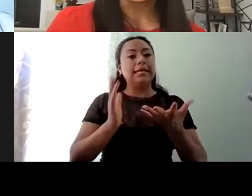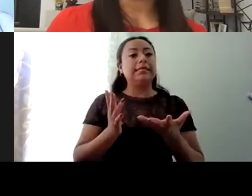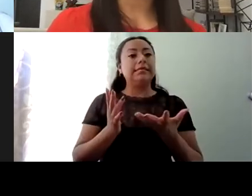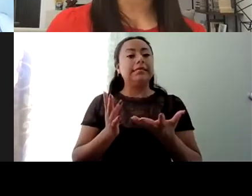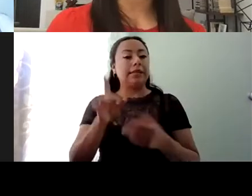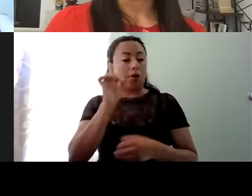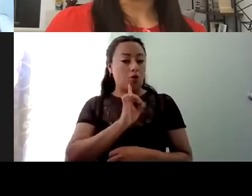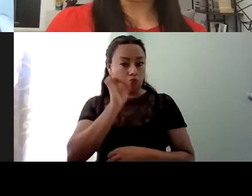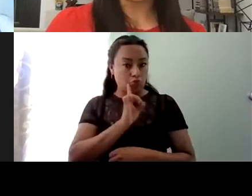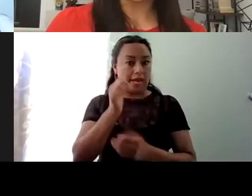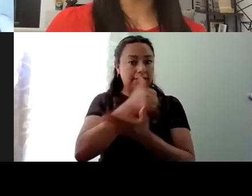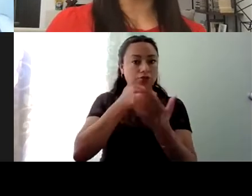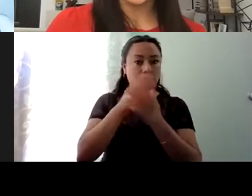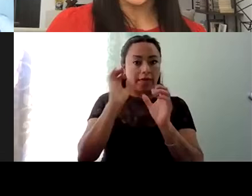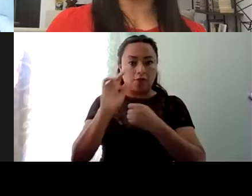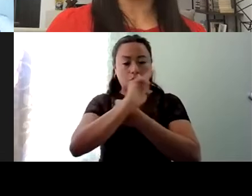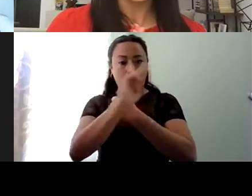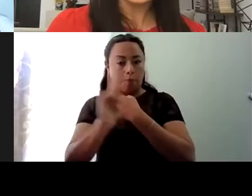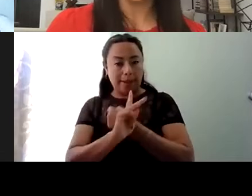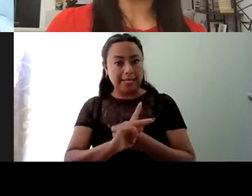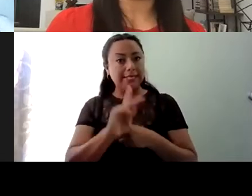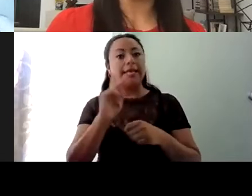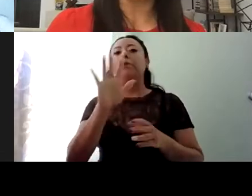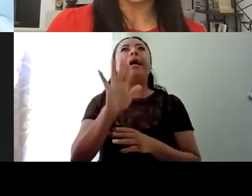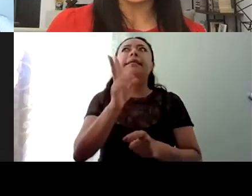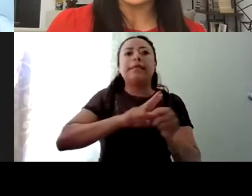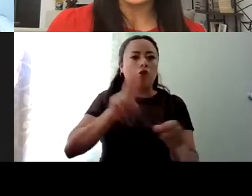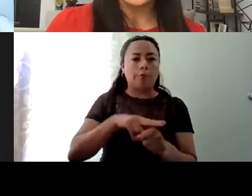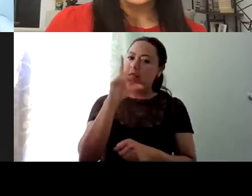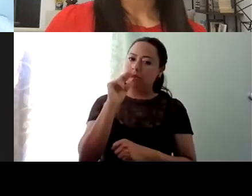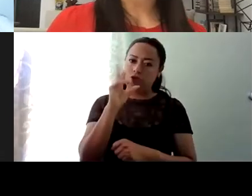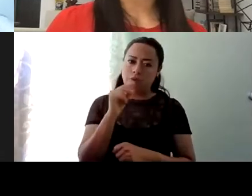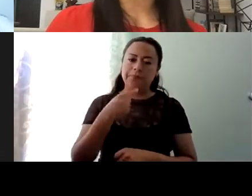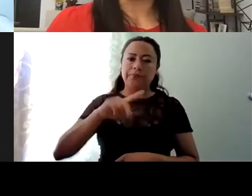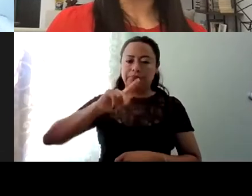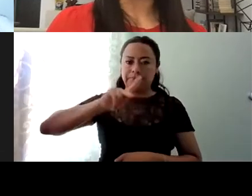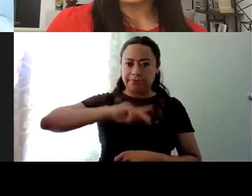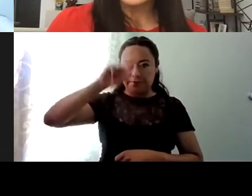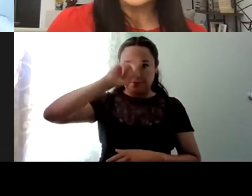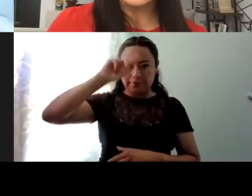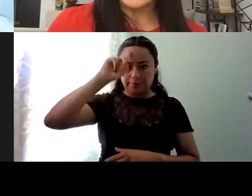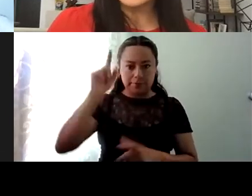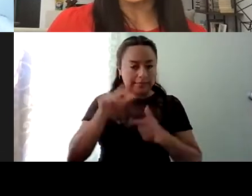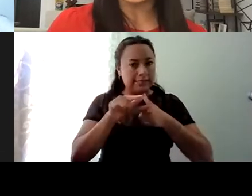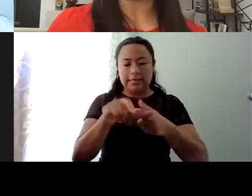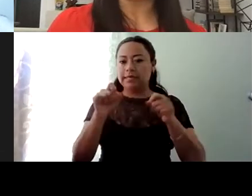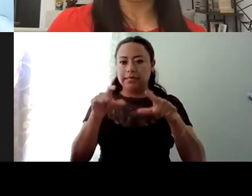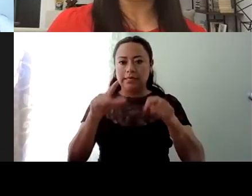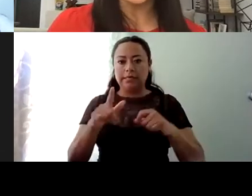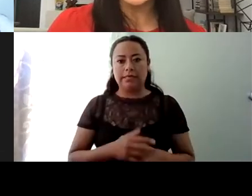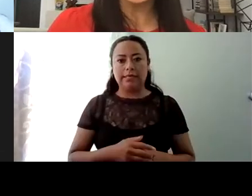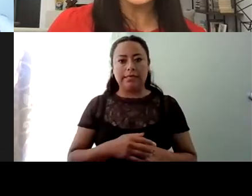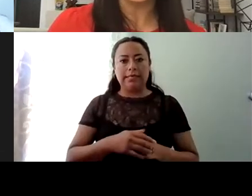país. Entonces, mi consejo sería seguir sobre esa misma línea, seguir documentando las